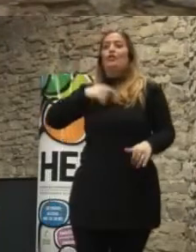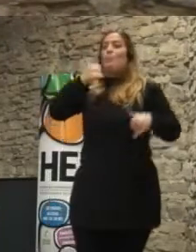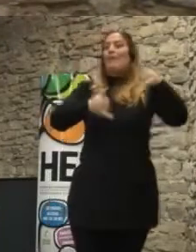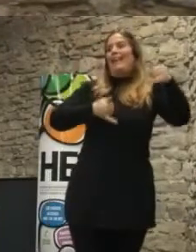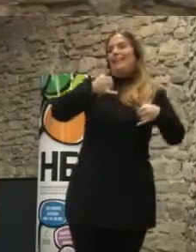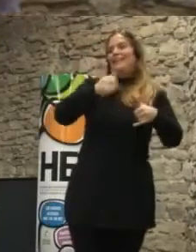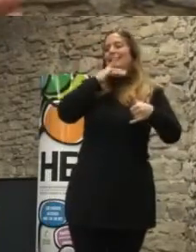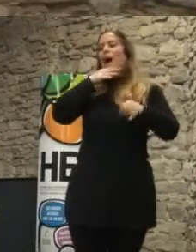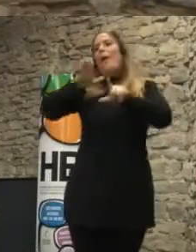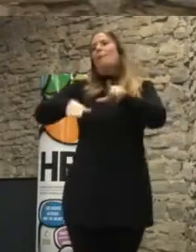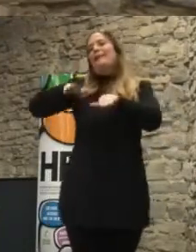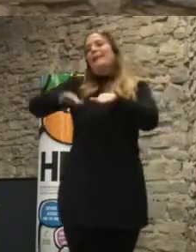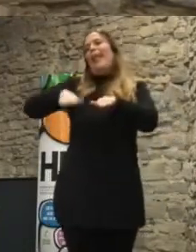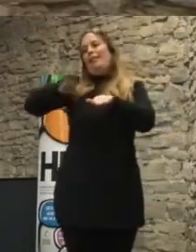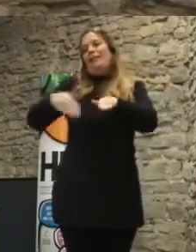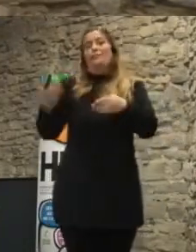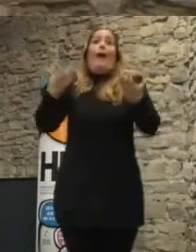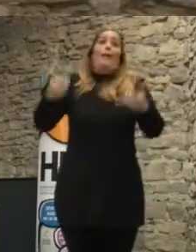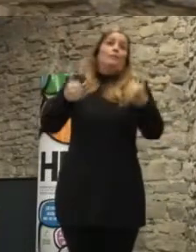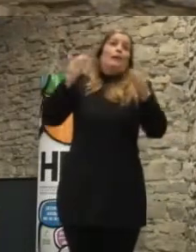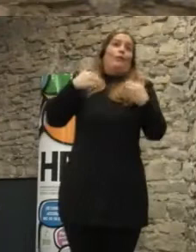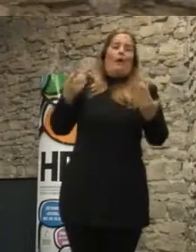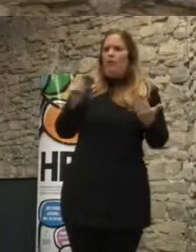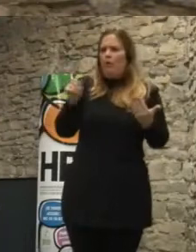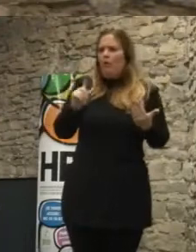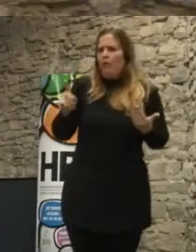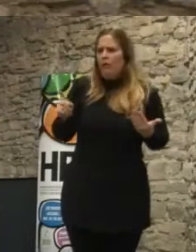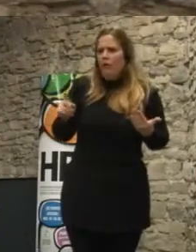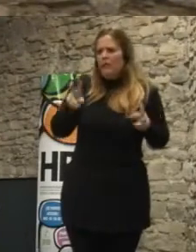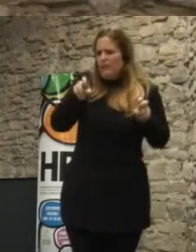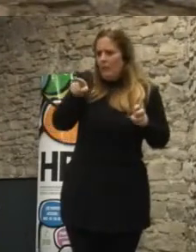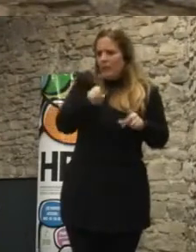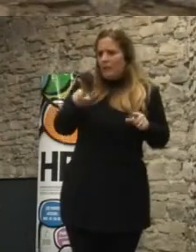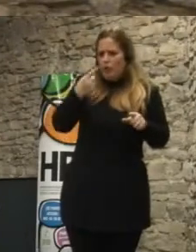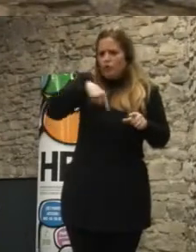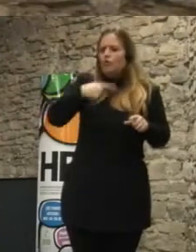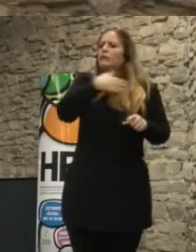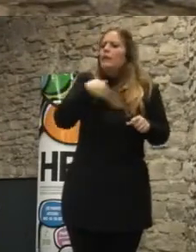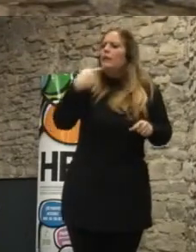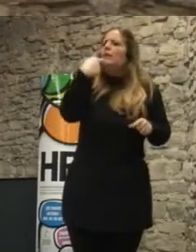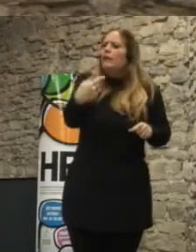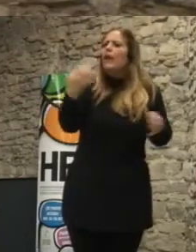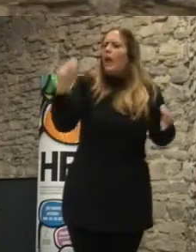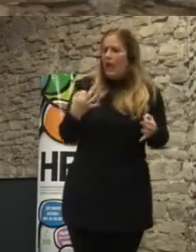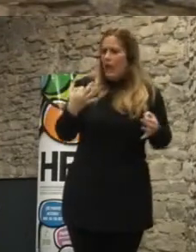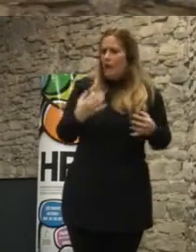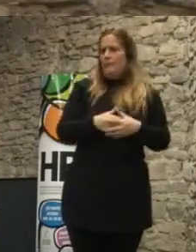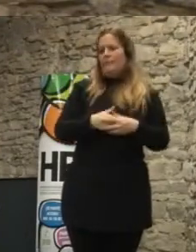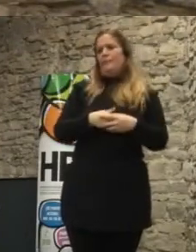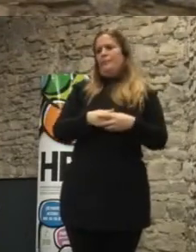tenemos patinetes, ¿qué le vamos a hacer? ¿No? Ahora tenemos... No estamos hablando de eso, estamos hablando de que si perdemos